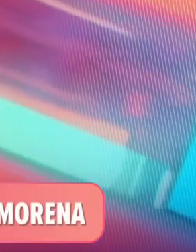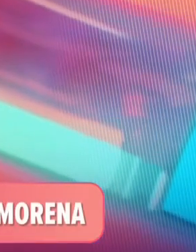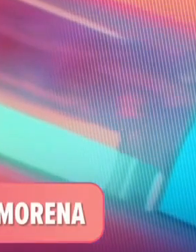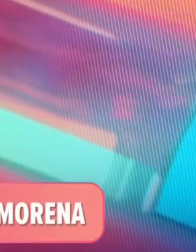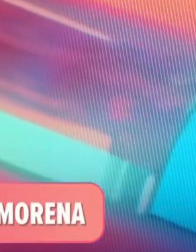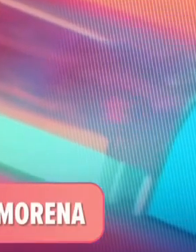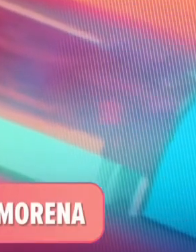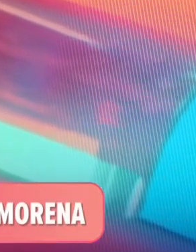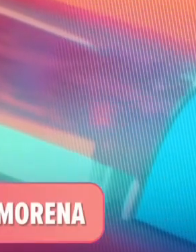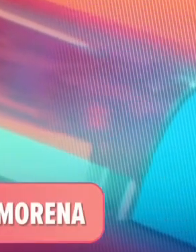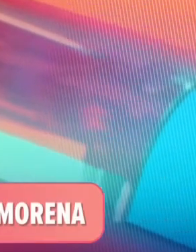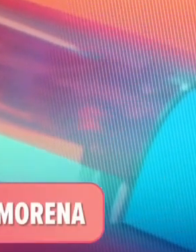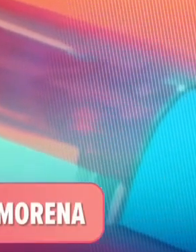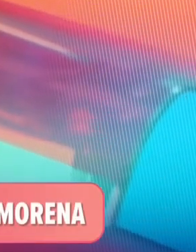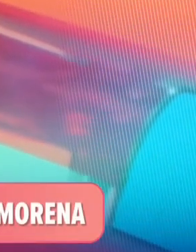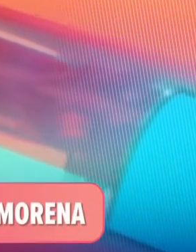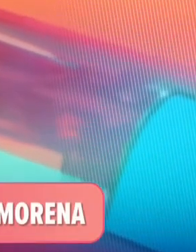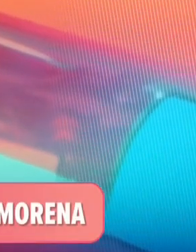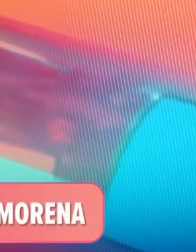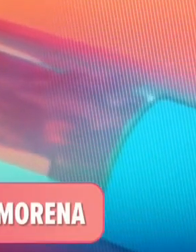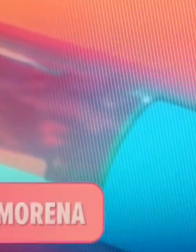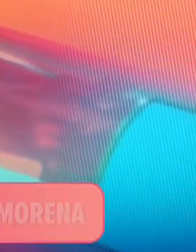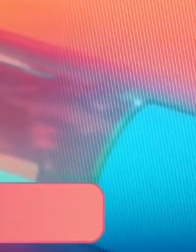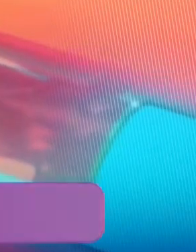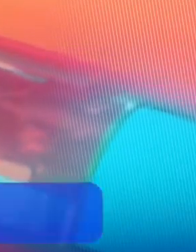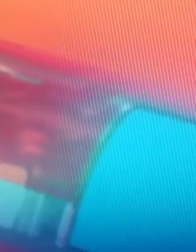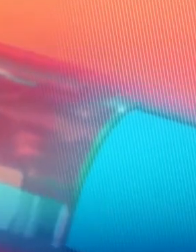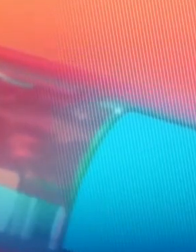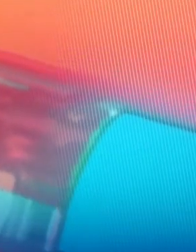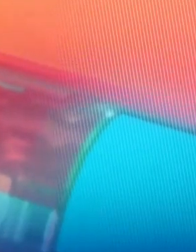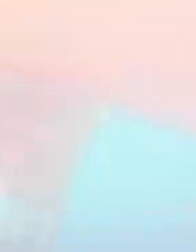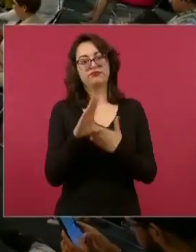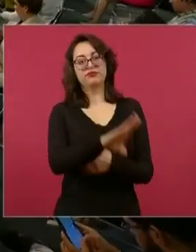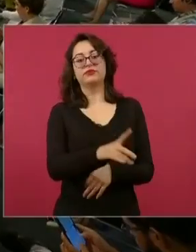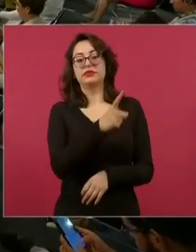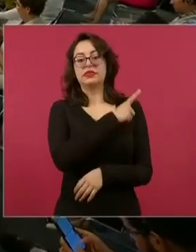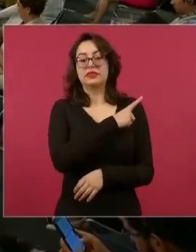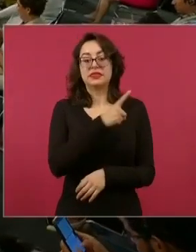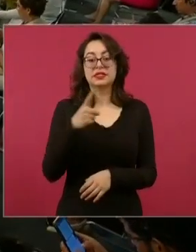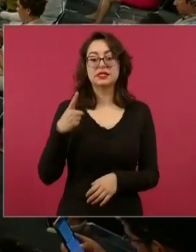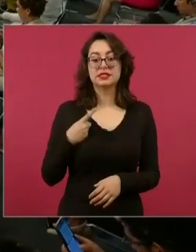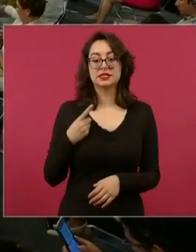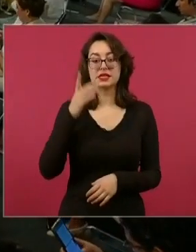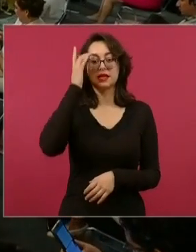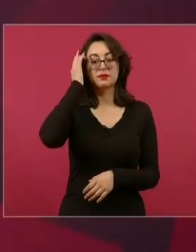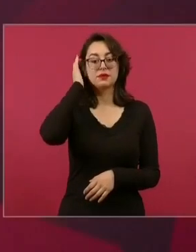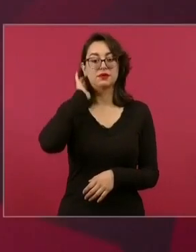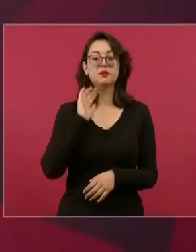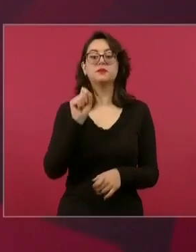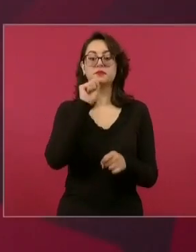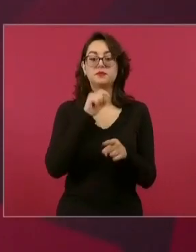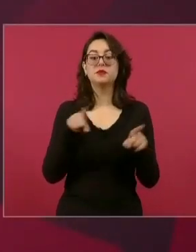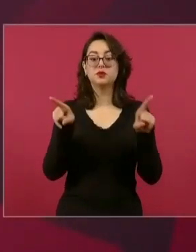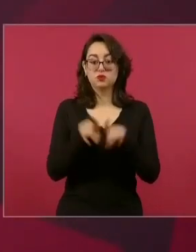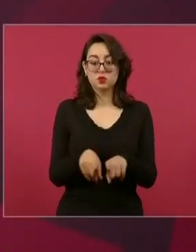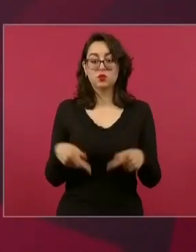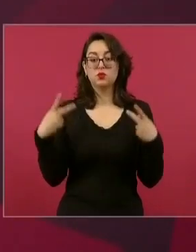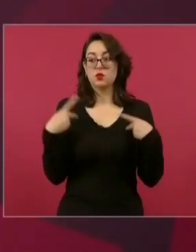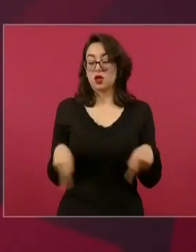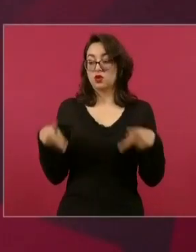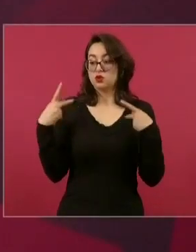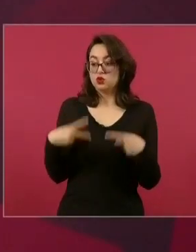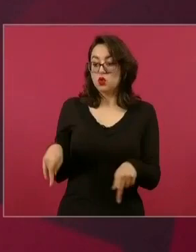todos los detalles aquí el presidente López Obrador insistió en que no habrá dedazo Precisamente en este tema de la elección